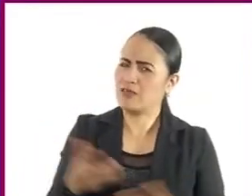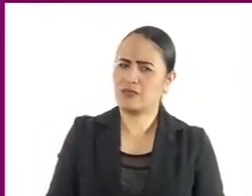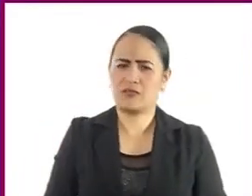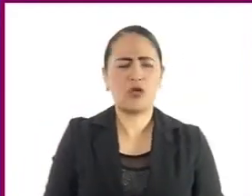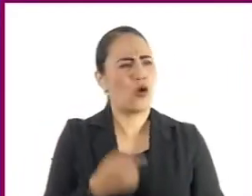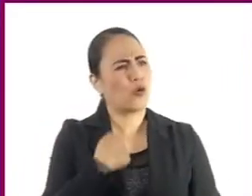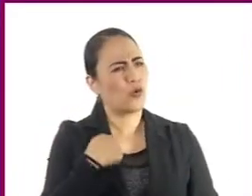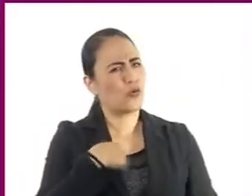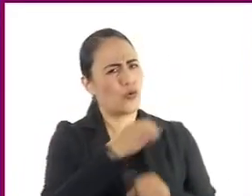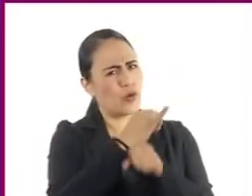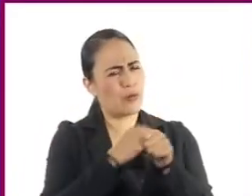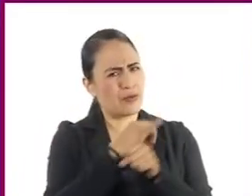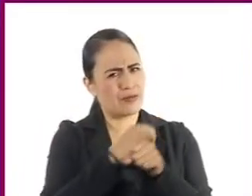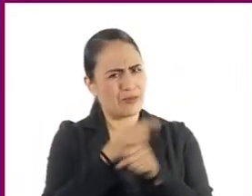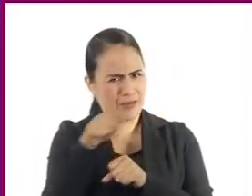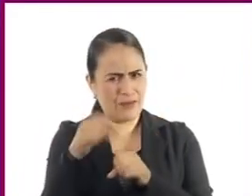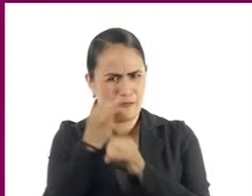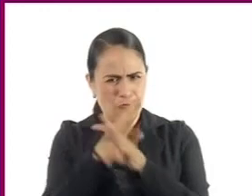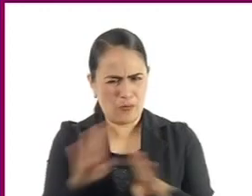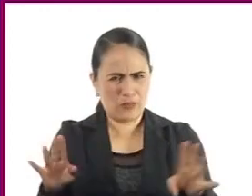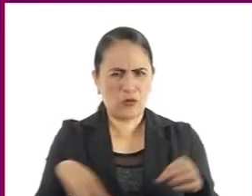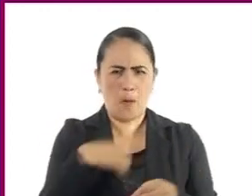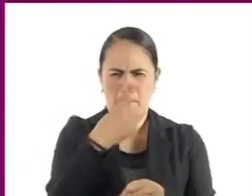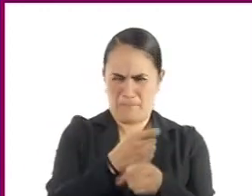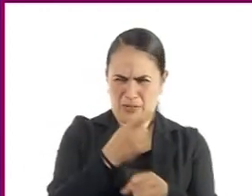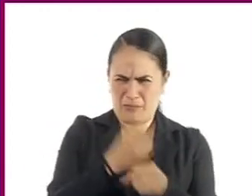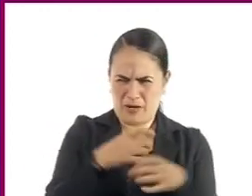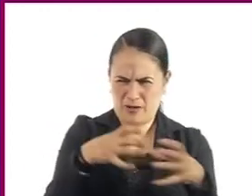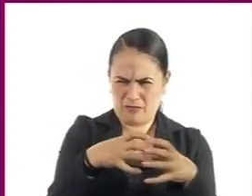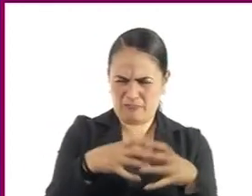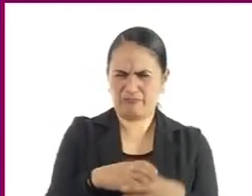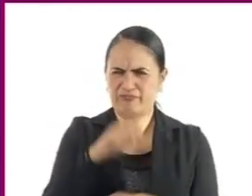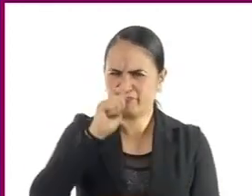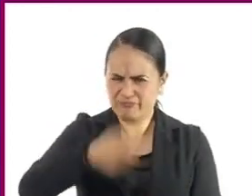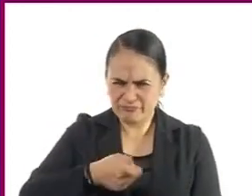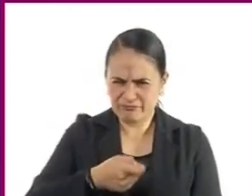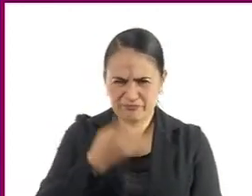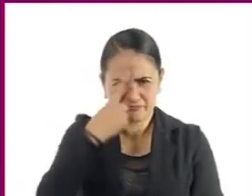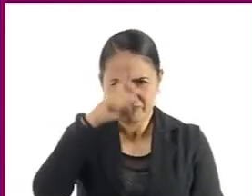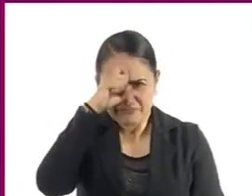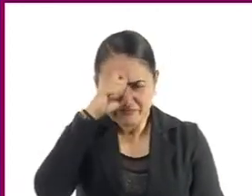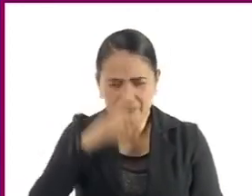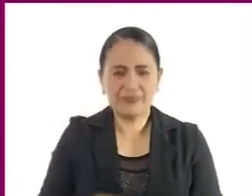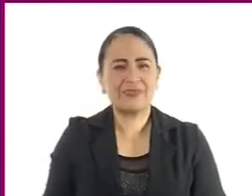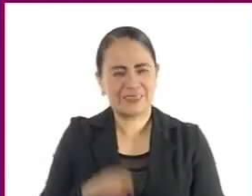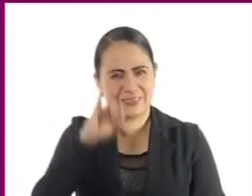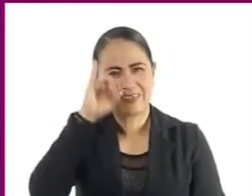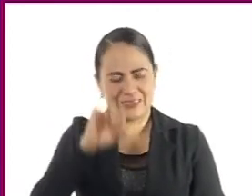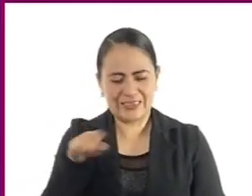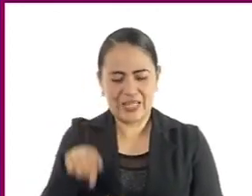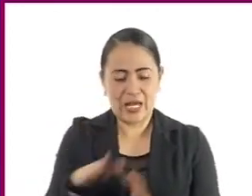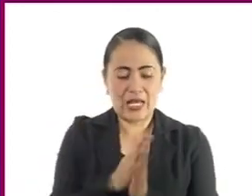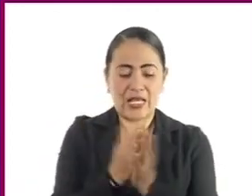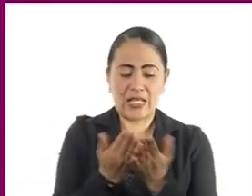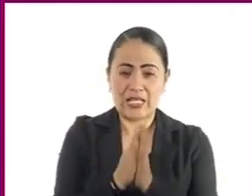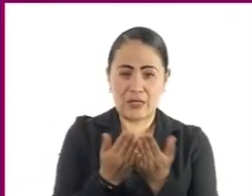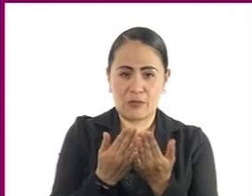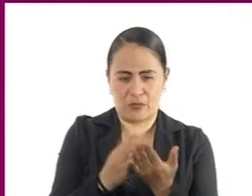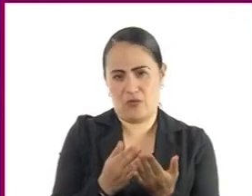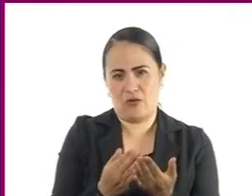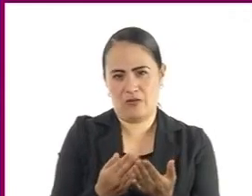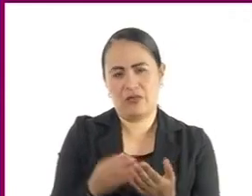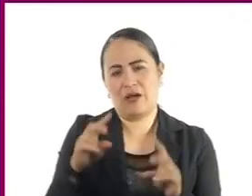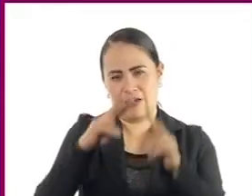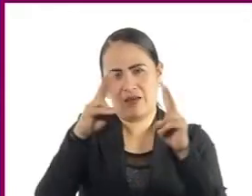Estoy investigando en una fuente de información primaria. ¿Información primaria? ¿Cómo? Sí, mira, es que es un libro de texto de ciencias. Lo que